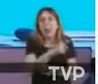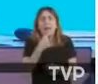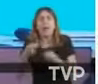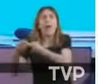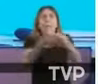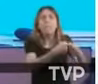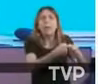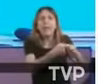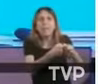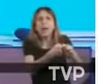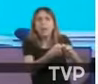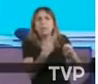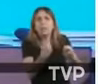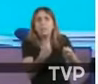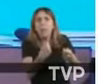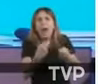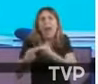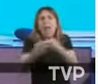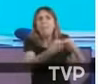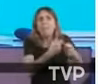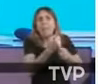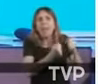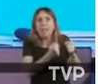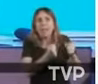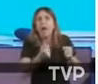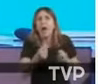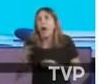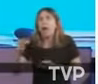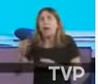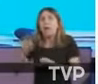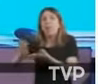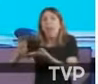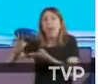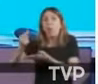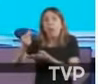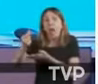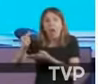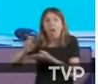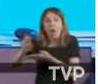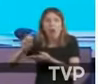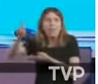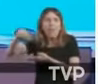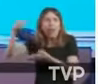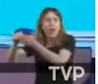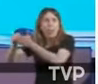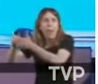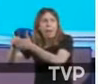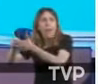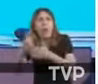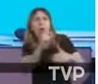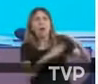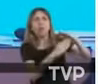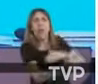capitalizado, es decir, han reducido su deuda en moneda extranjera y eso se financió con reservas del Banco Central. Lo cual, por una parte,